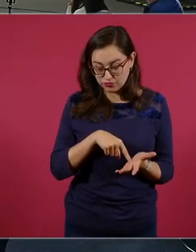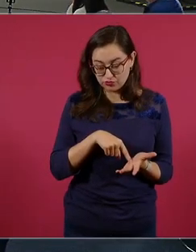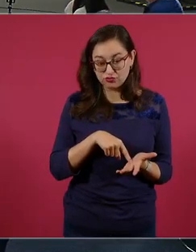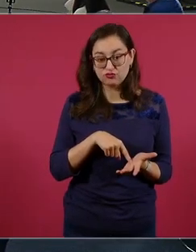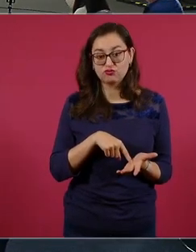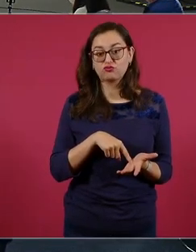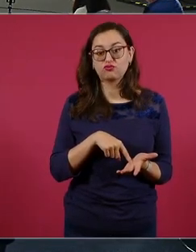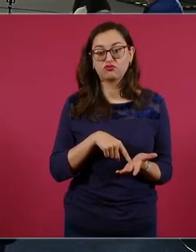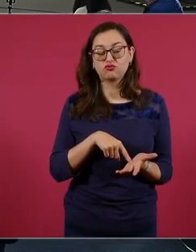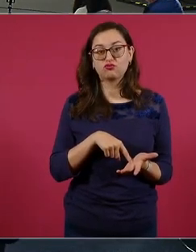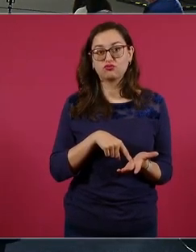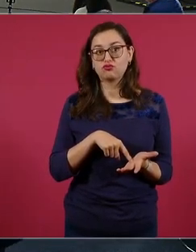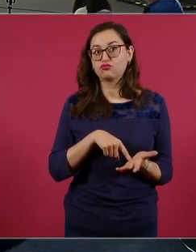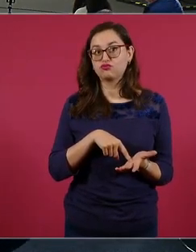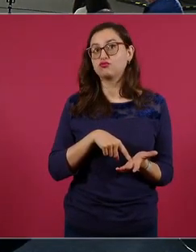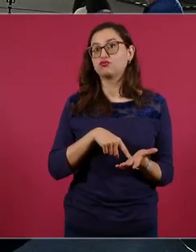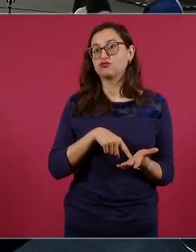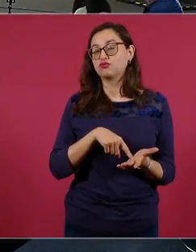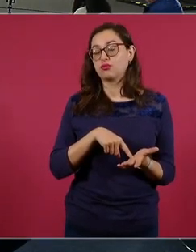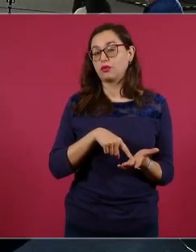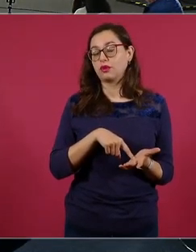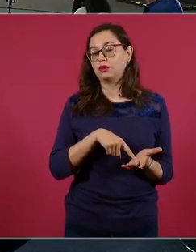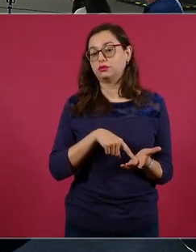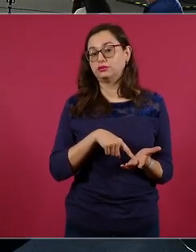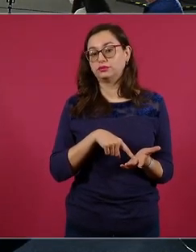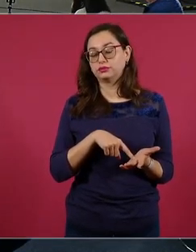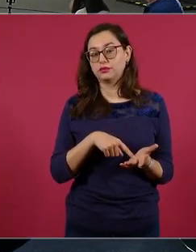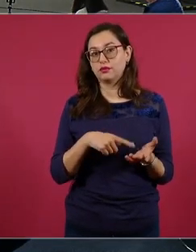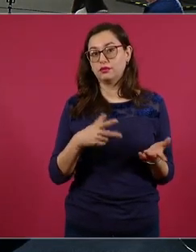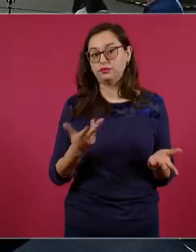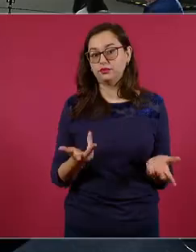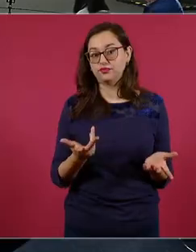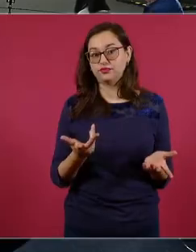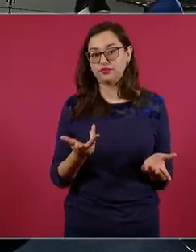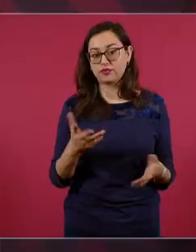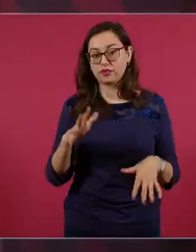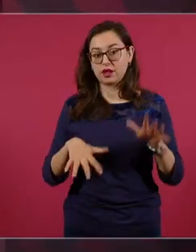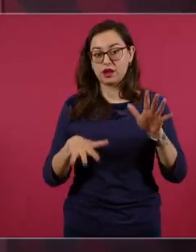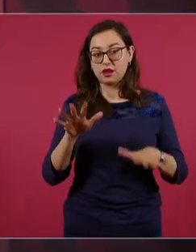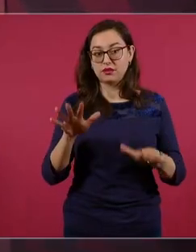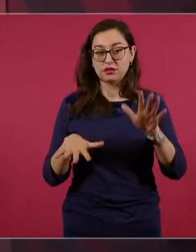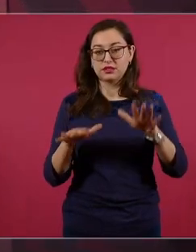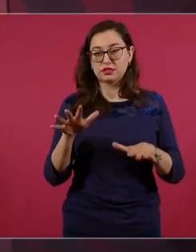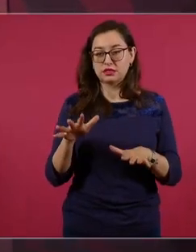en algunos casos, no lo saben los ministros.